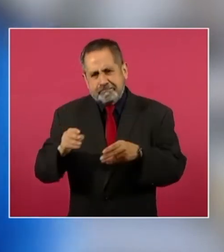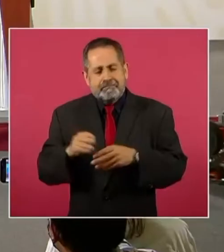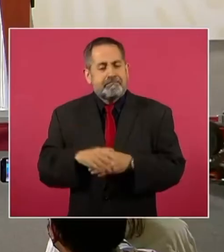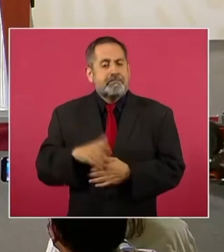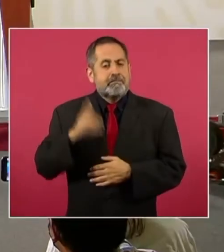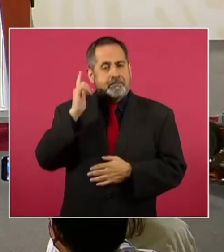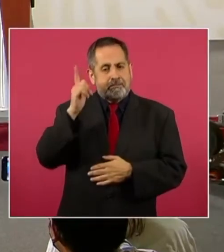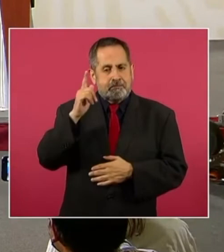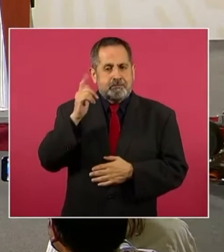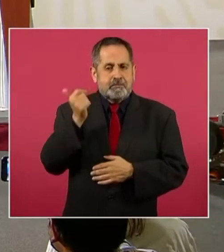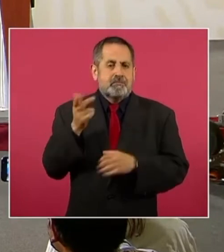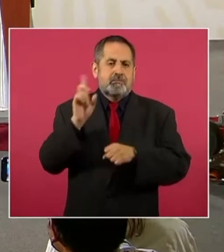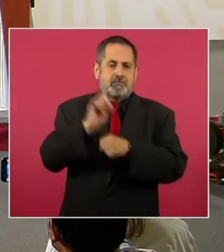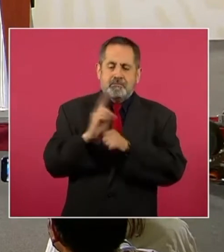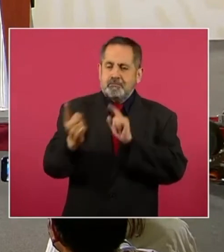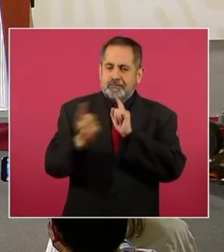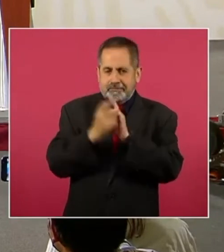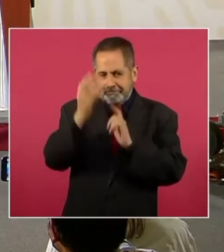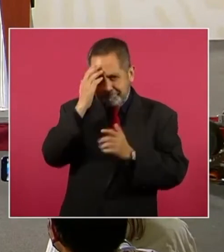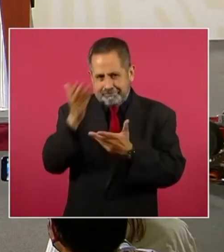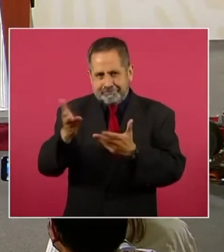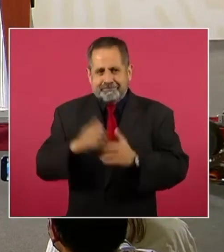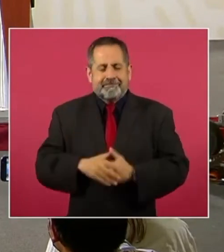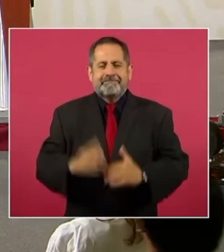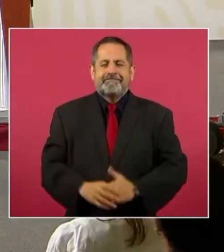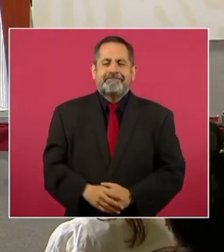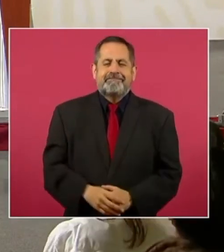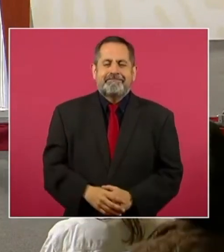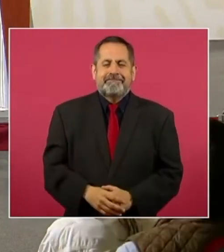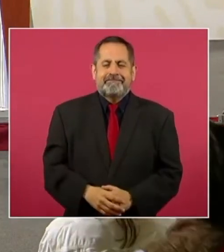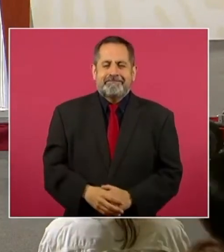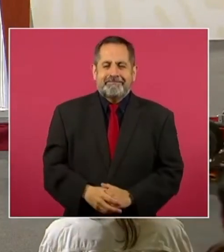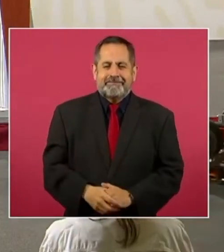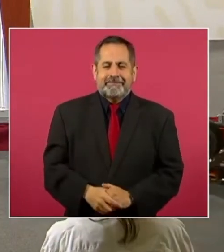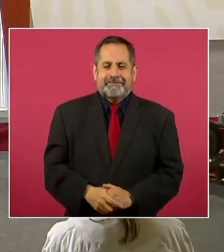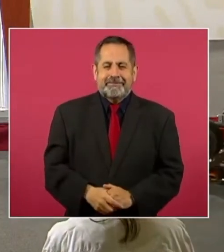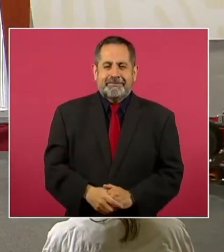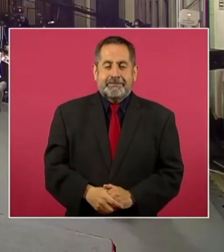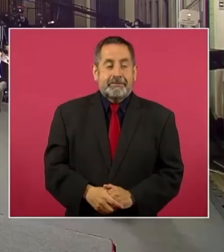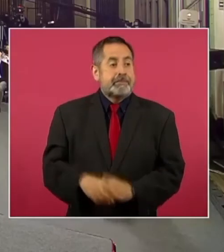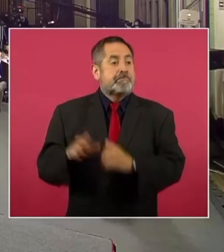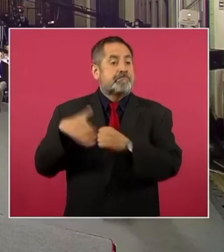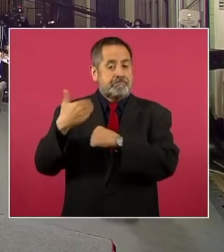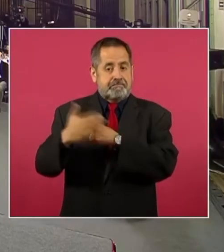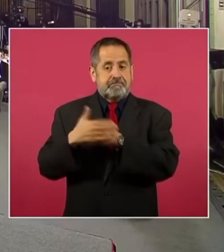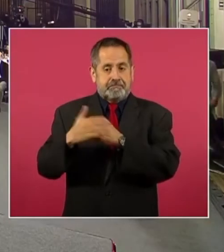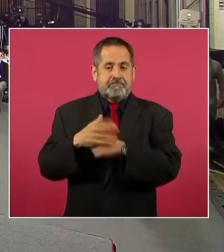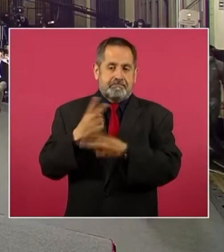poder conocerlo algún día pronto. Gracias. Noticias TVT.